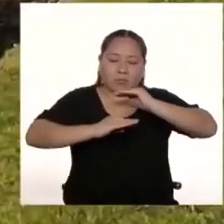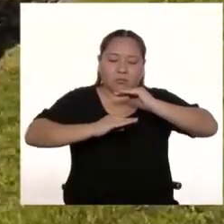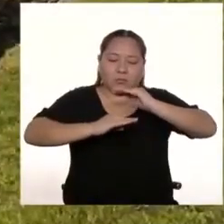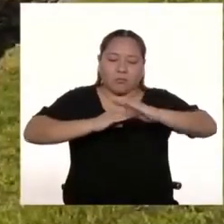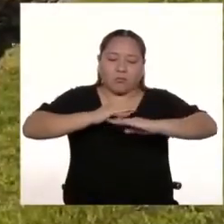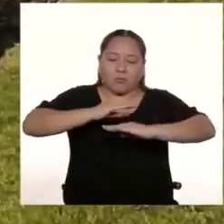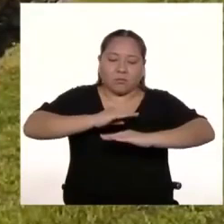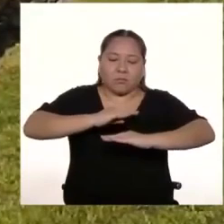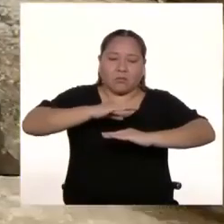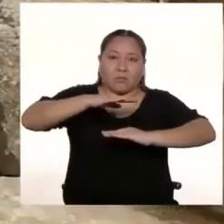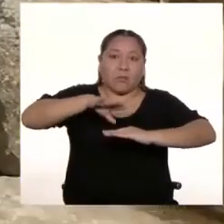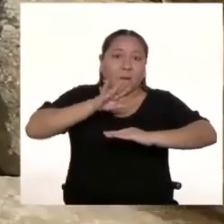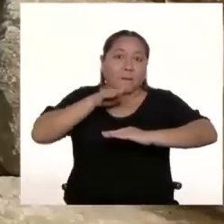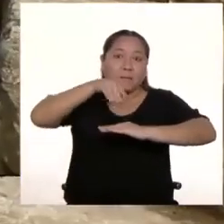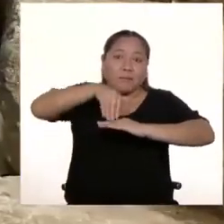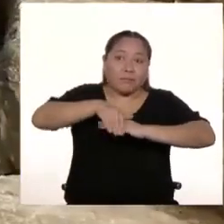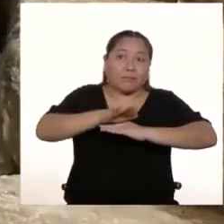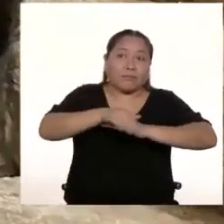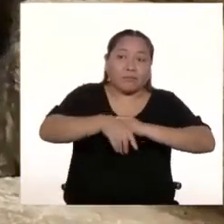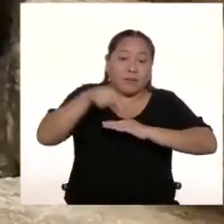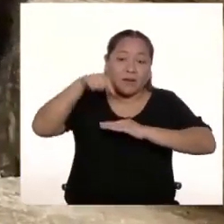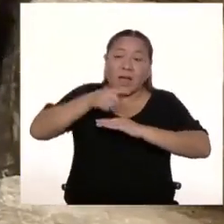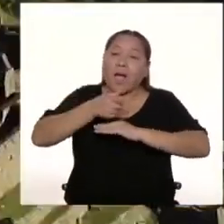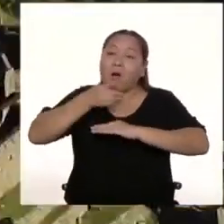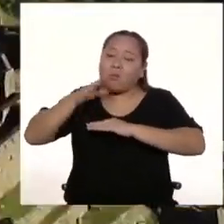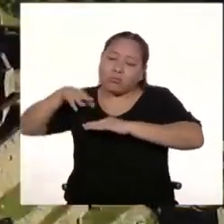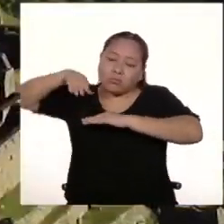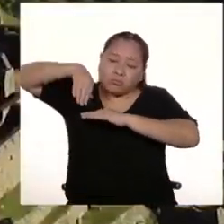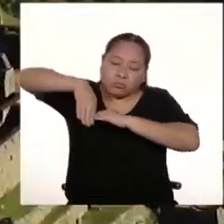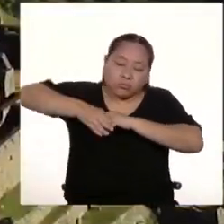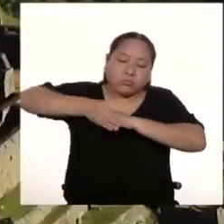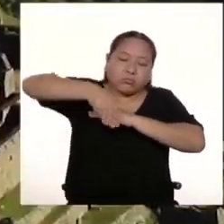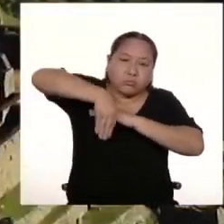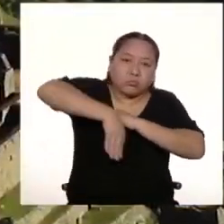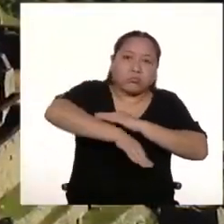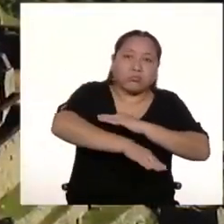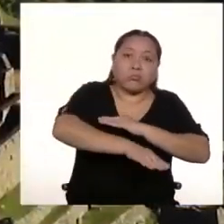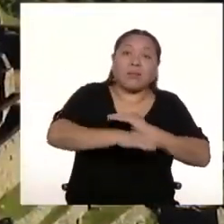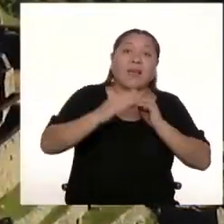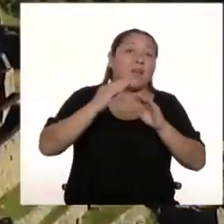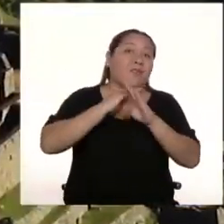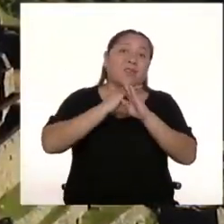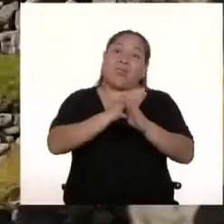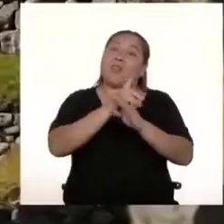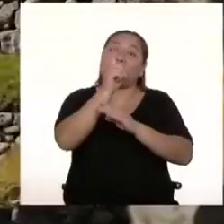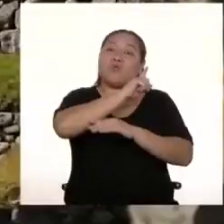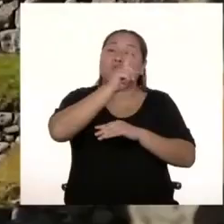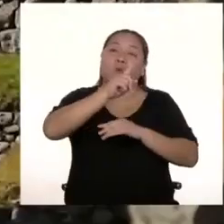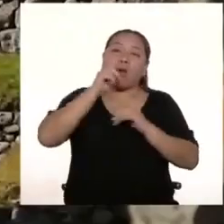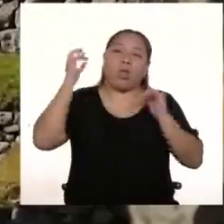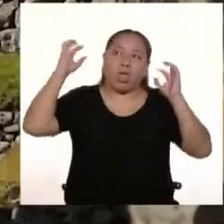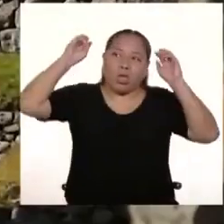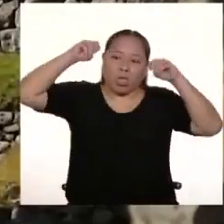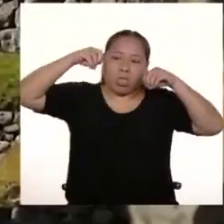zona, canalizándola hacia el río, evitando derrumbes y deslizamientos.